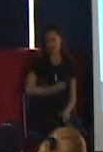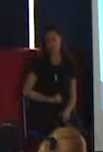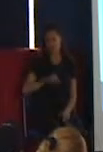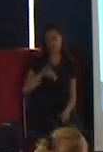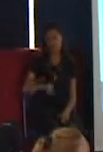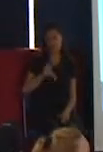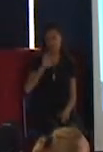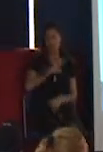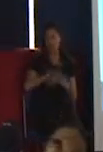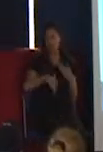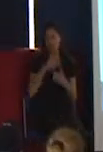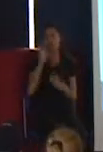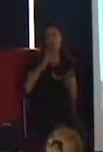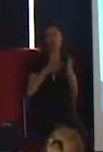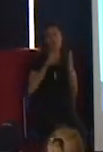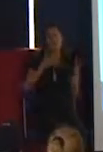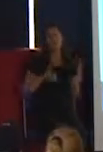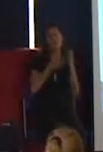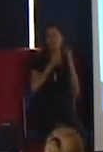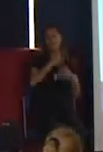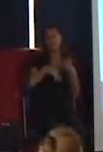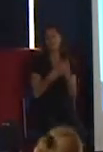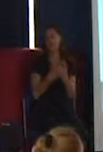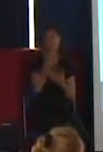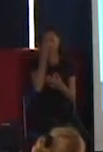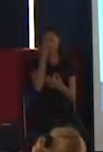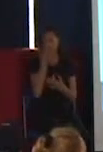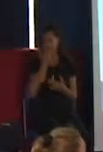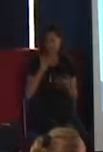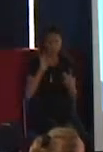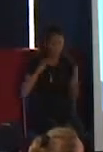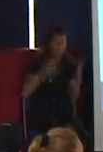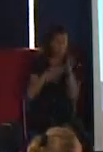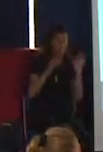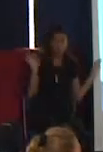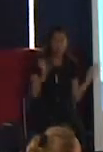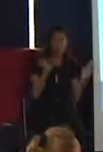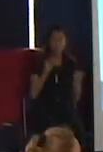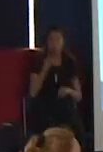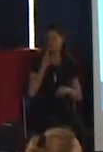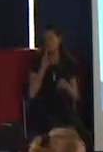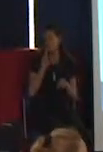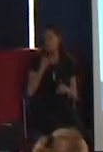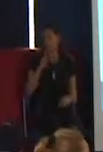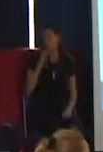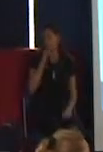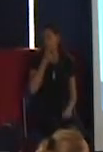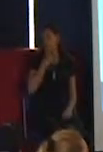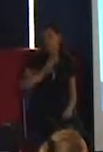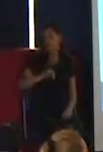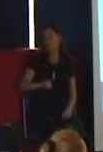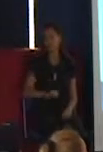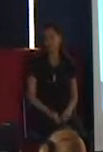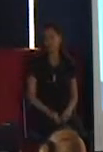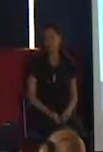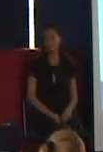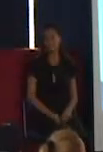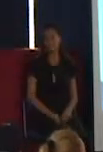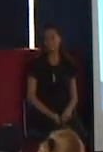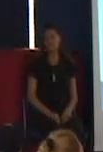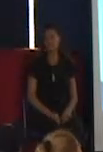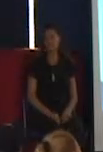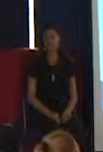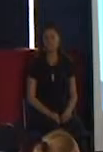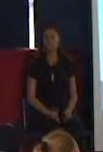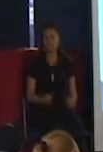con tutela, porque si no coloco tutela sencillamente no me garantizan el derecho, ¿sí? Entonces en ese orden